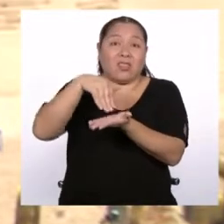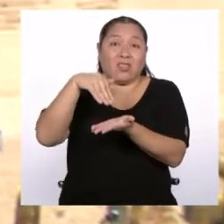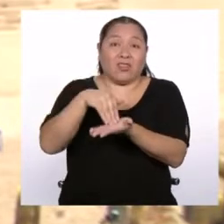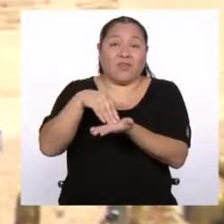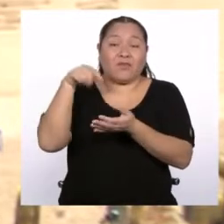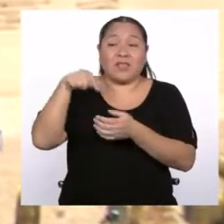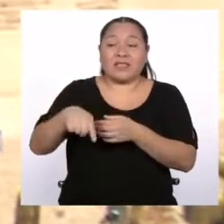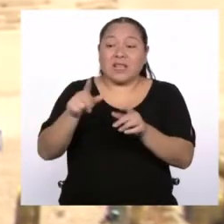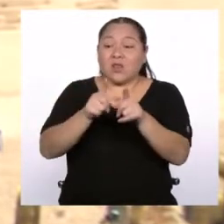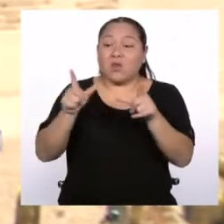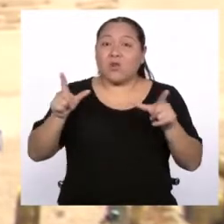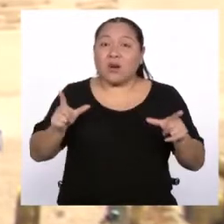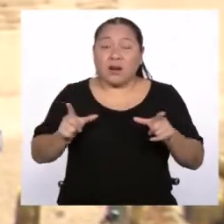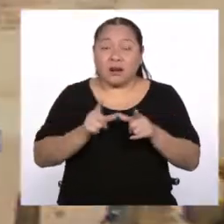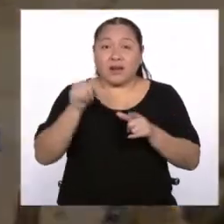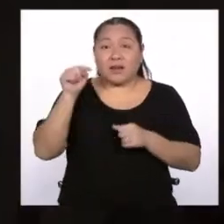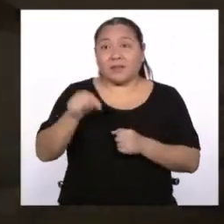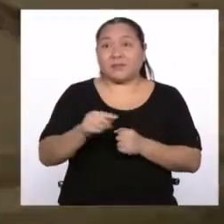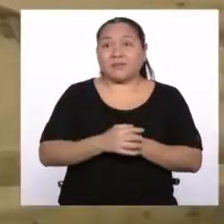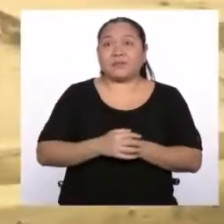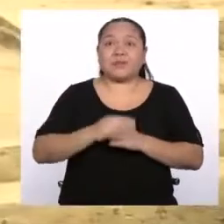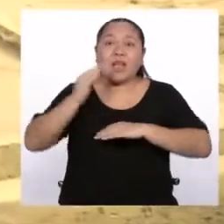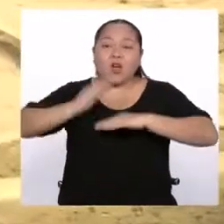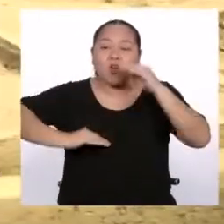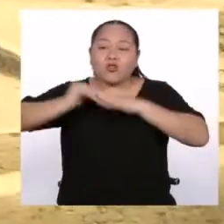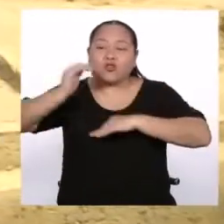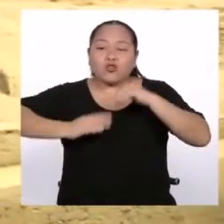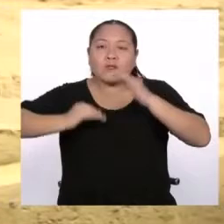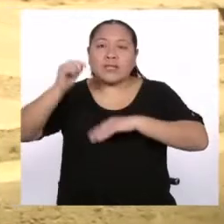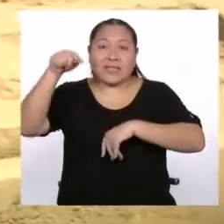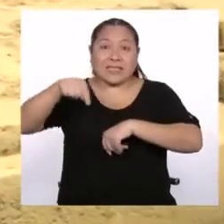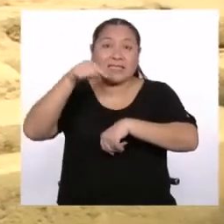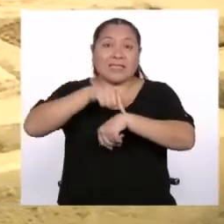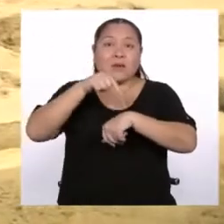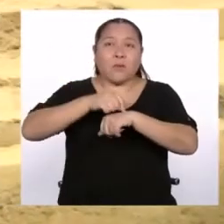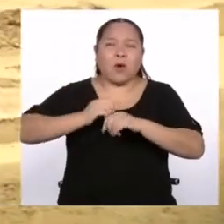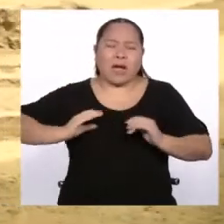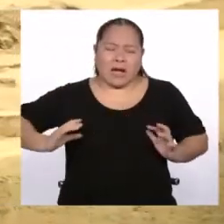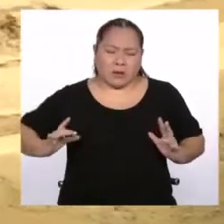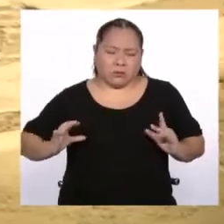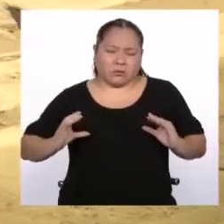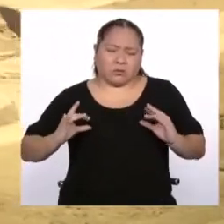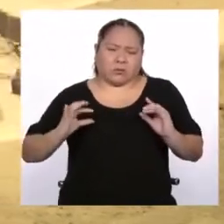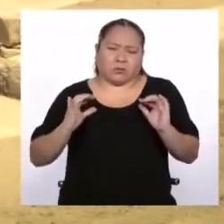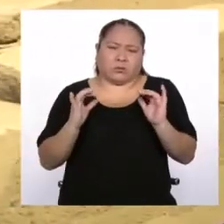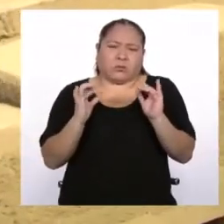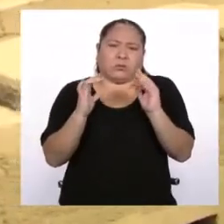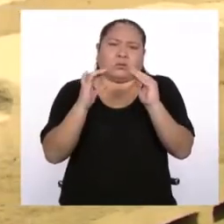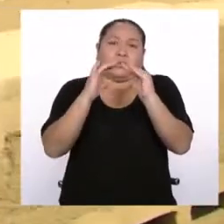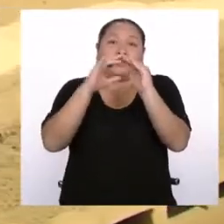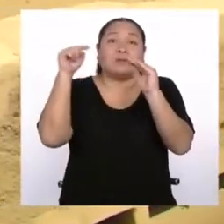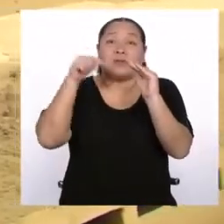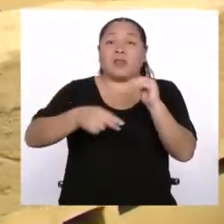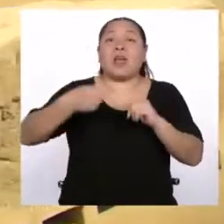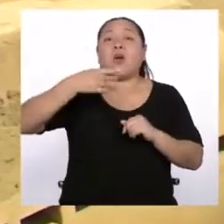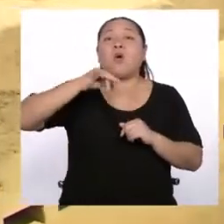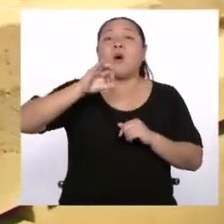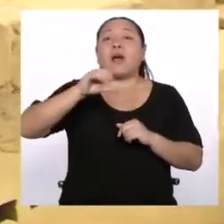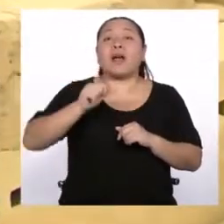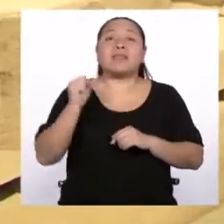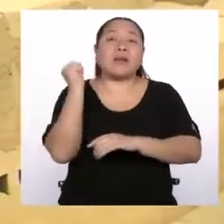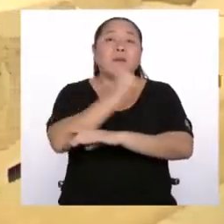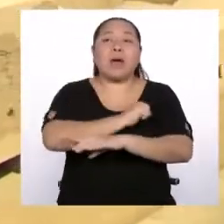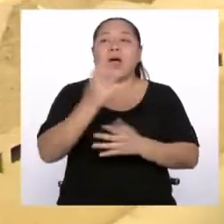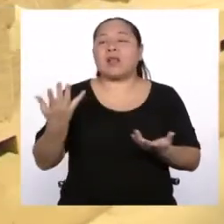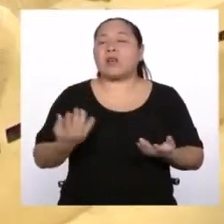Es una ciudad que se construye en esta época con grandes pirámides como la llamada Huaca San Marcos o Aramburú,